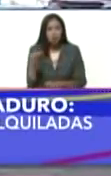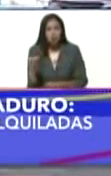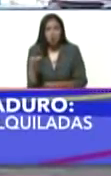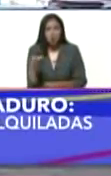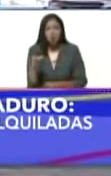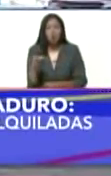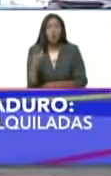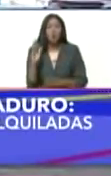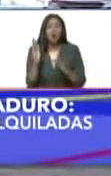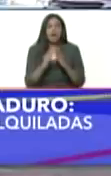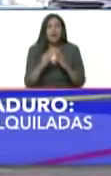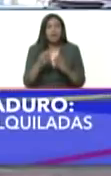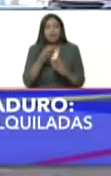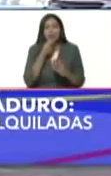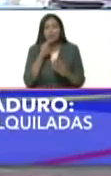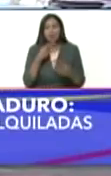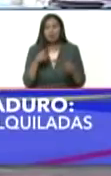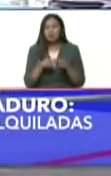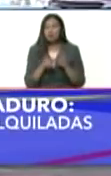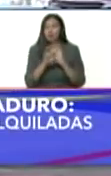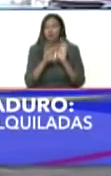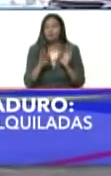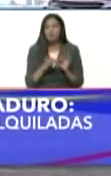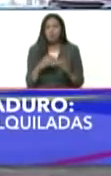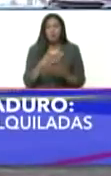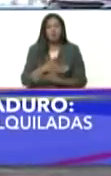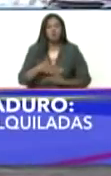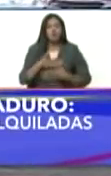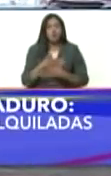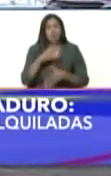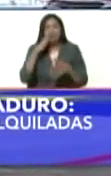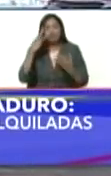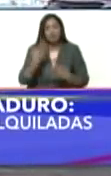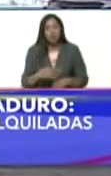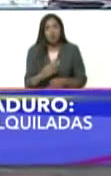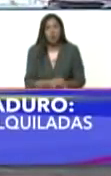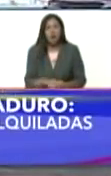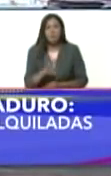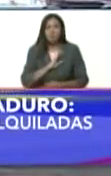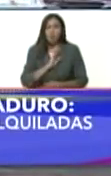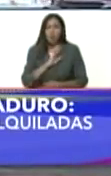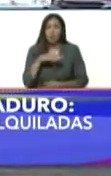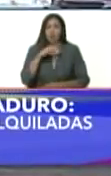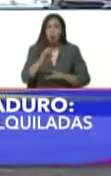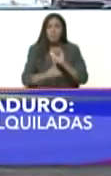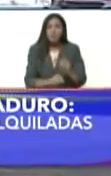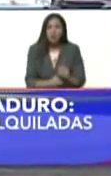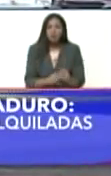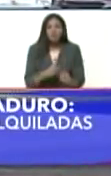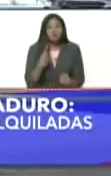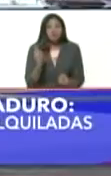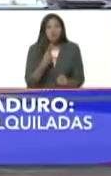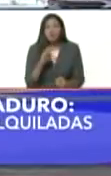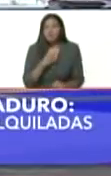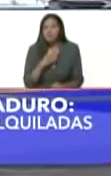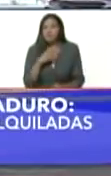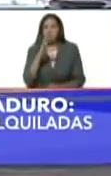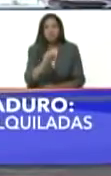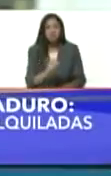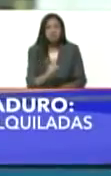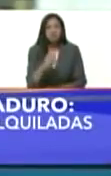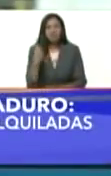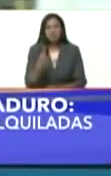Una casa tan bella como esta, tan cómoda, tan segura y propia, solo en revolución